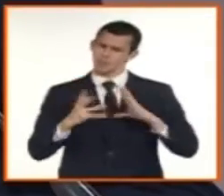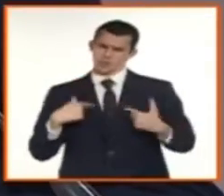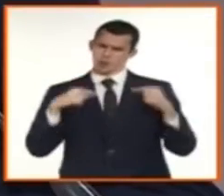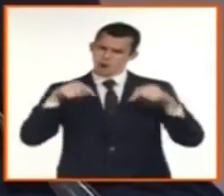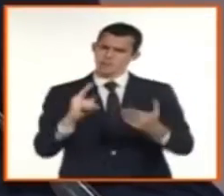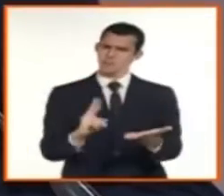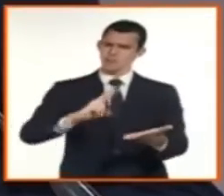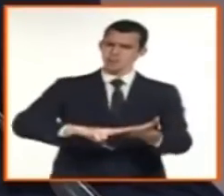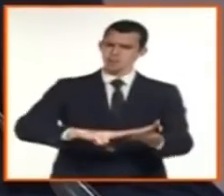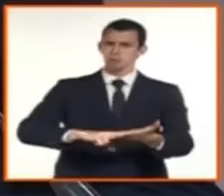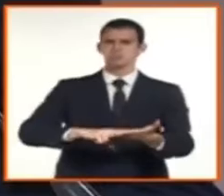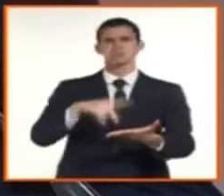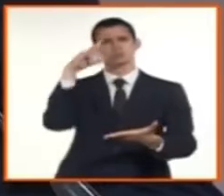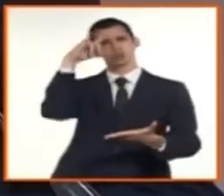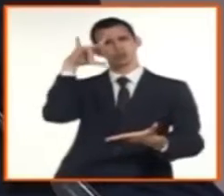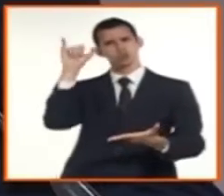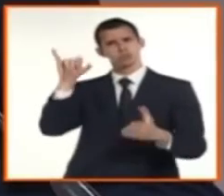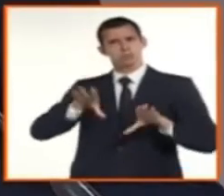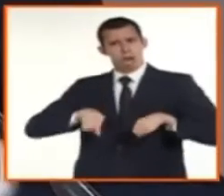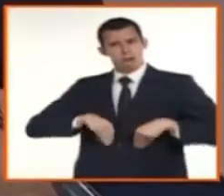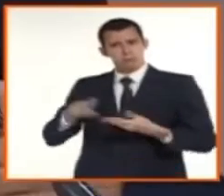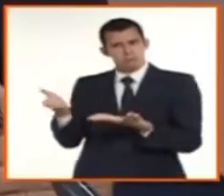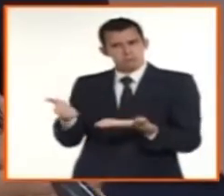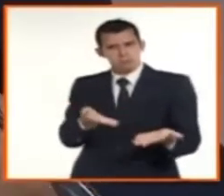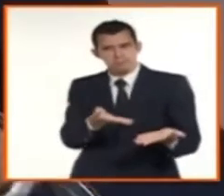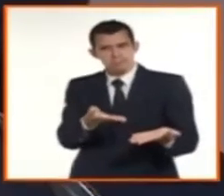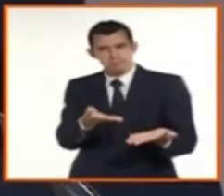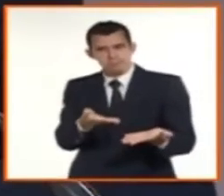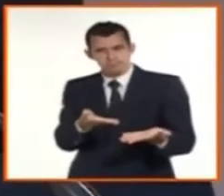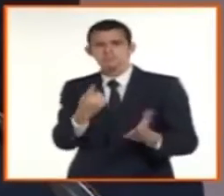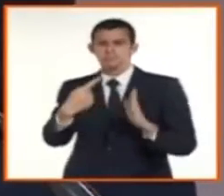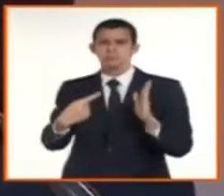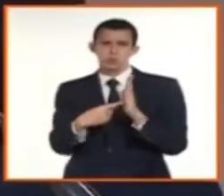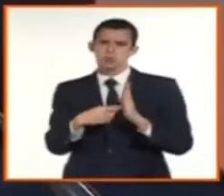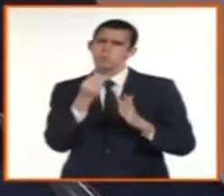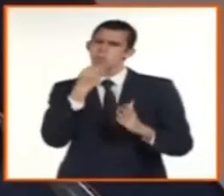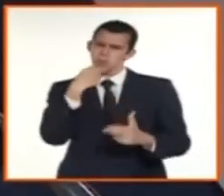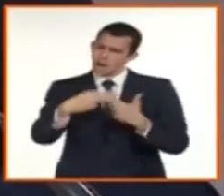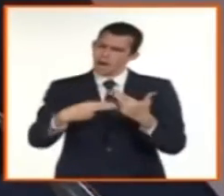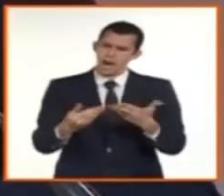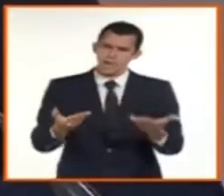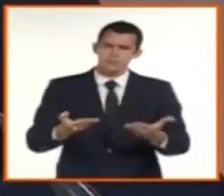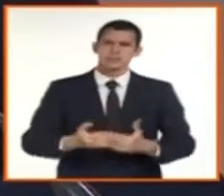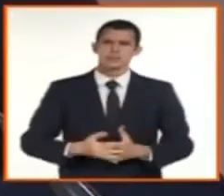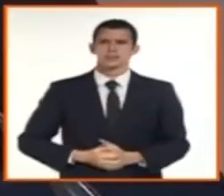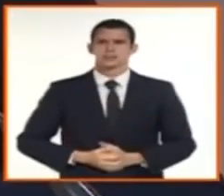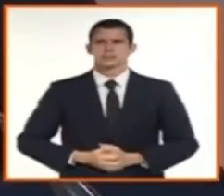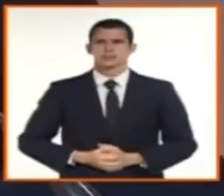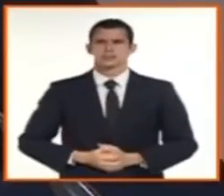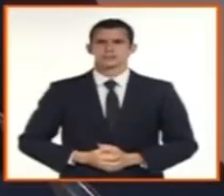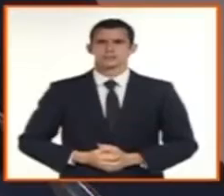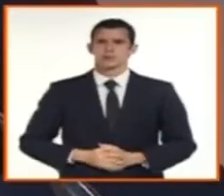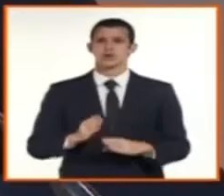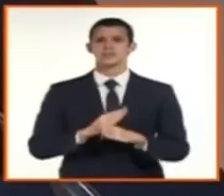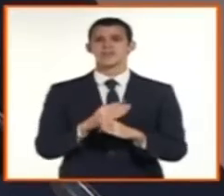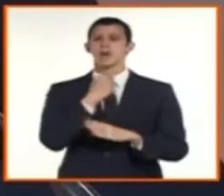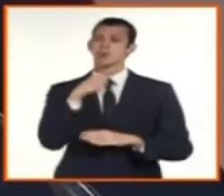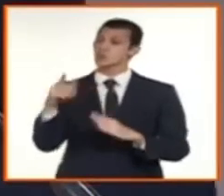a tramitar estas intenciones atendiendo por supuesto a una serie de d